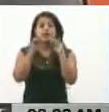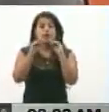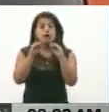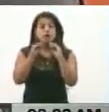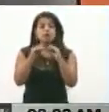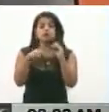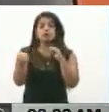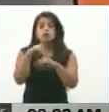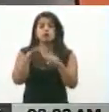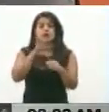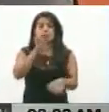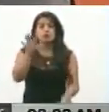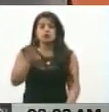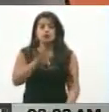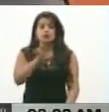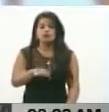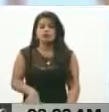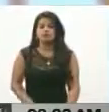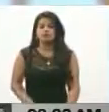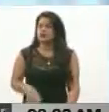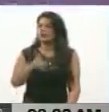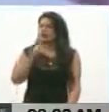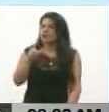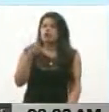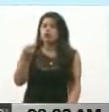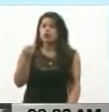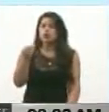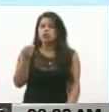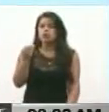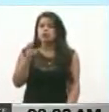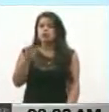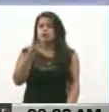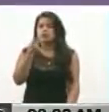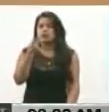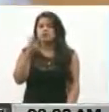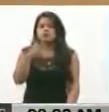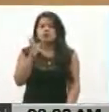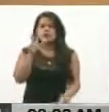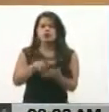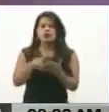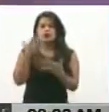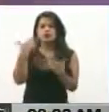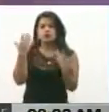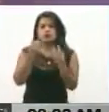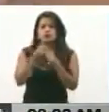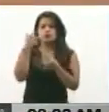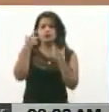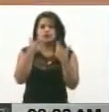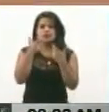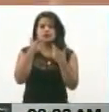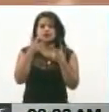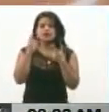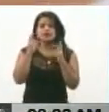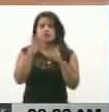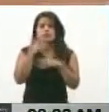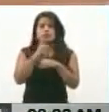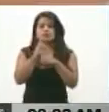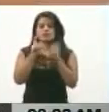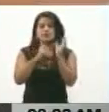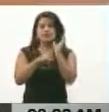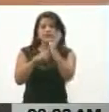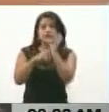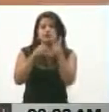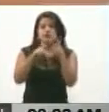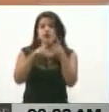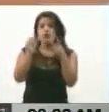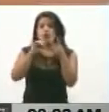nivel regional. ¿Cómo juegan las políticas que fueron aprobadas con el comandante Hugo Chávez del satélite Simón Bolívar, los satélites que ya